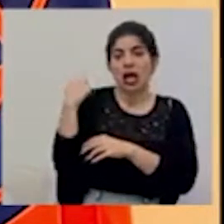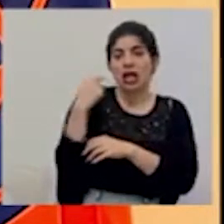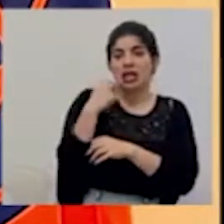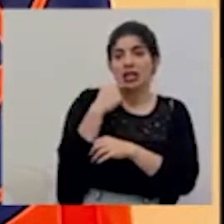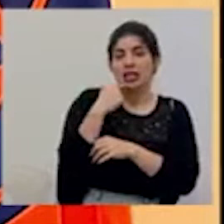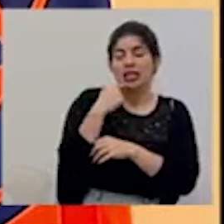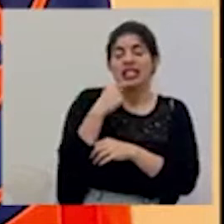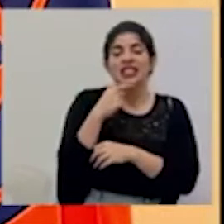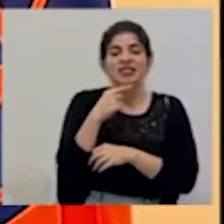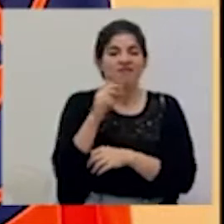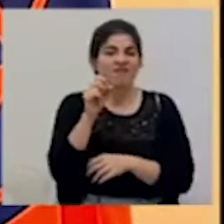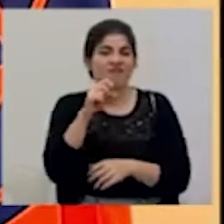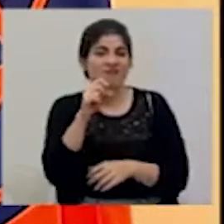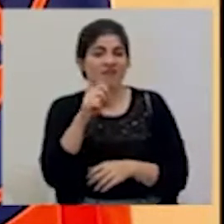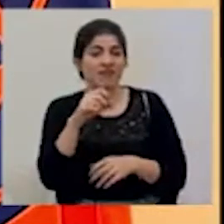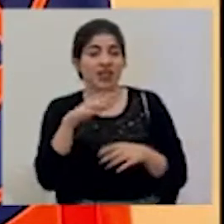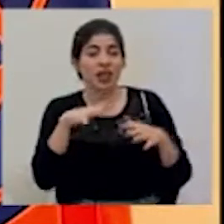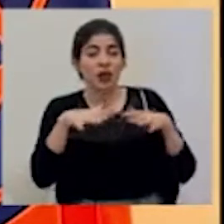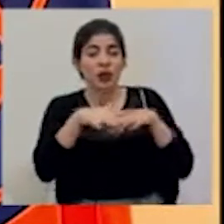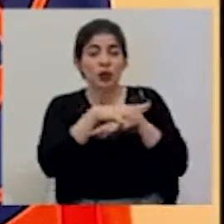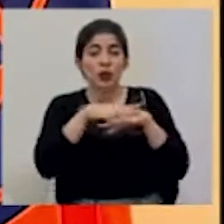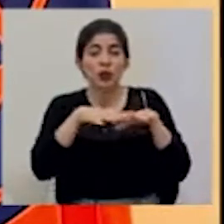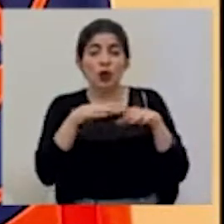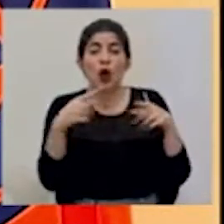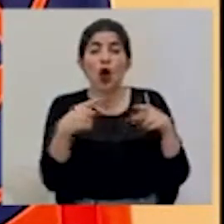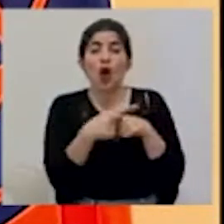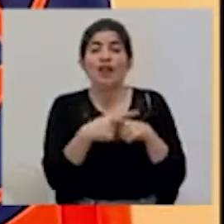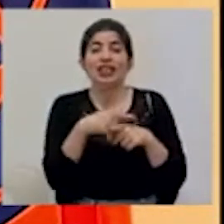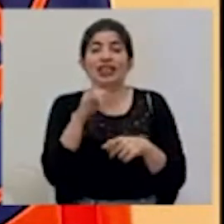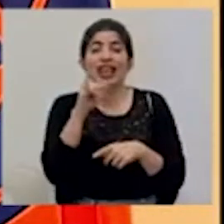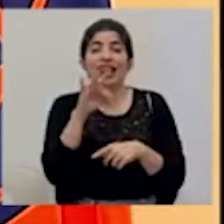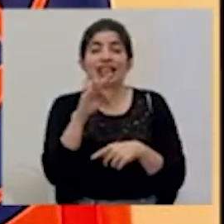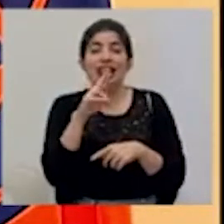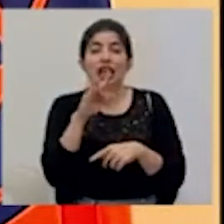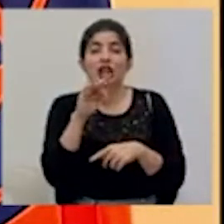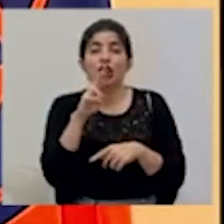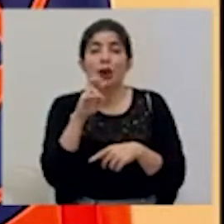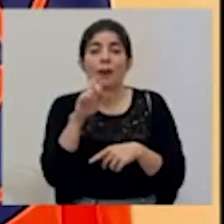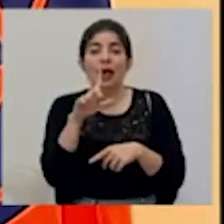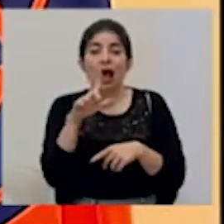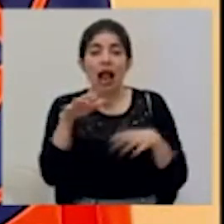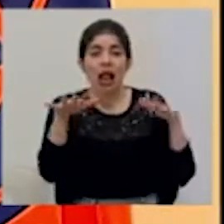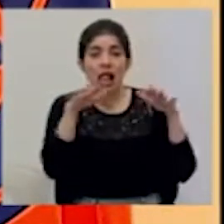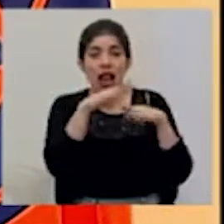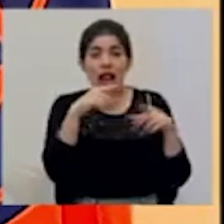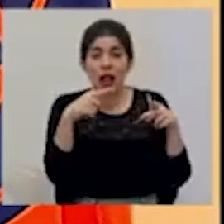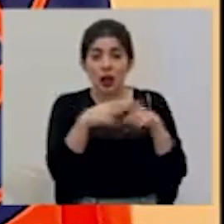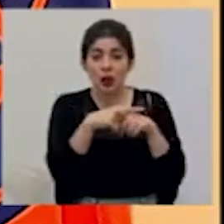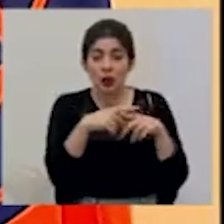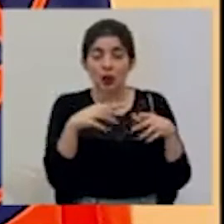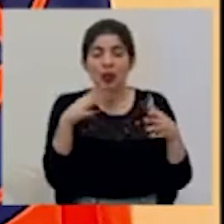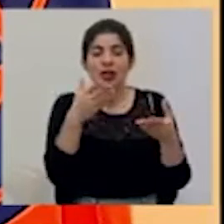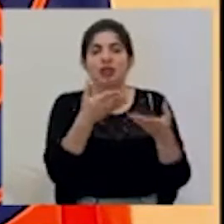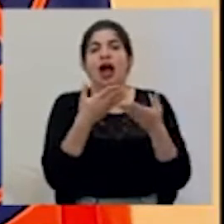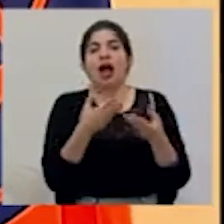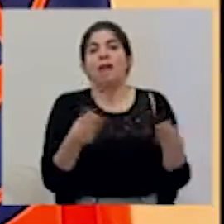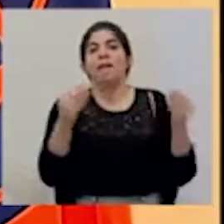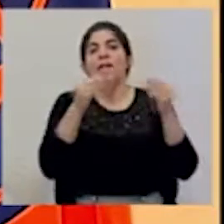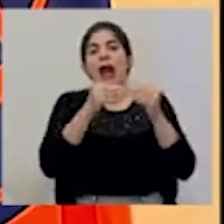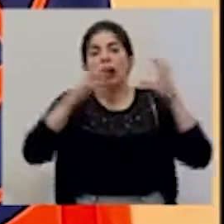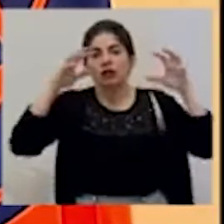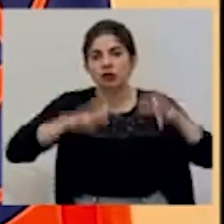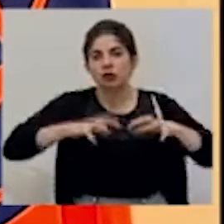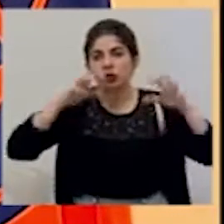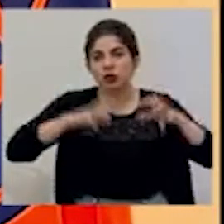activa la zona de convergencia intertropical, que es lo que nos causa las lluvias en la costa pacífica, en el litoral pacífico,